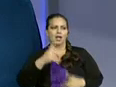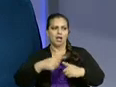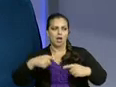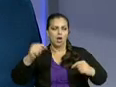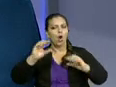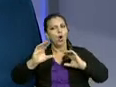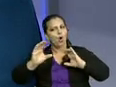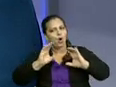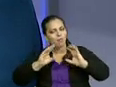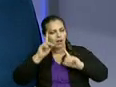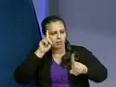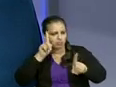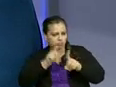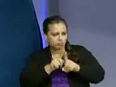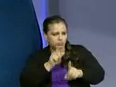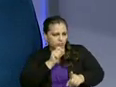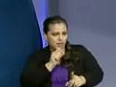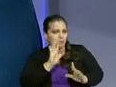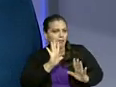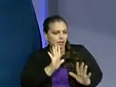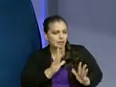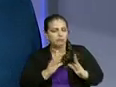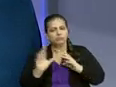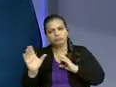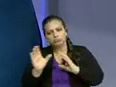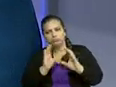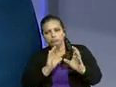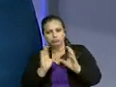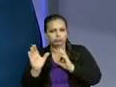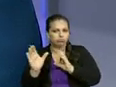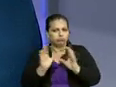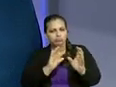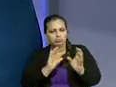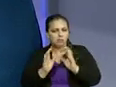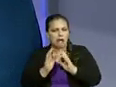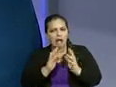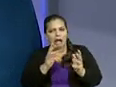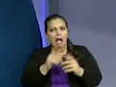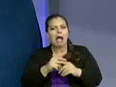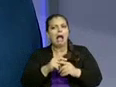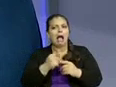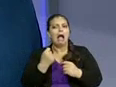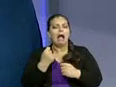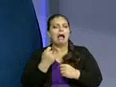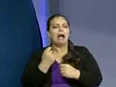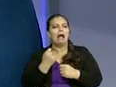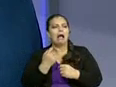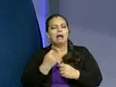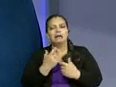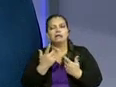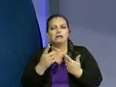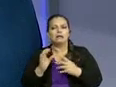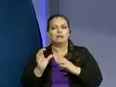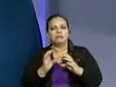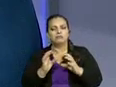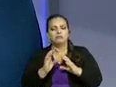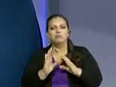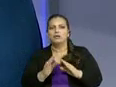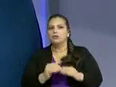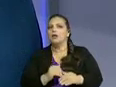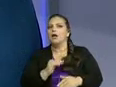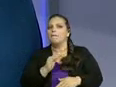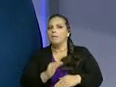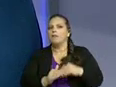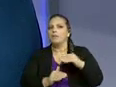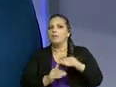acuerdos de entendimiento mutuo en el cual se han venido ya avanzando de manera importante. Este